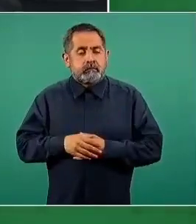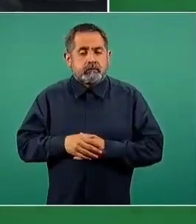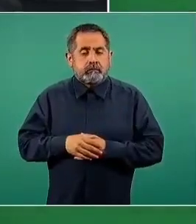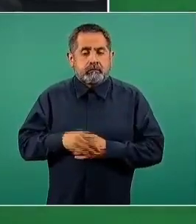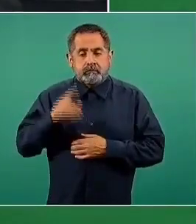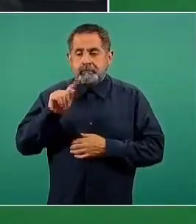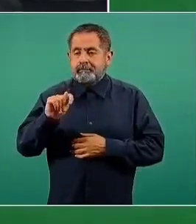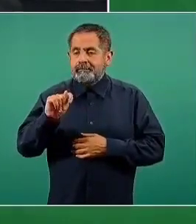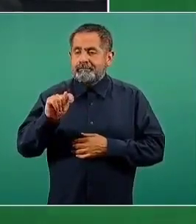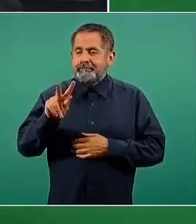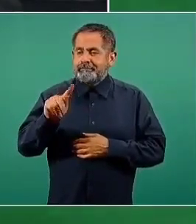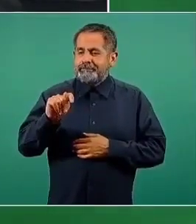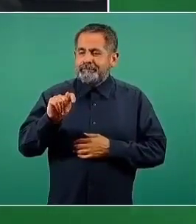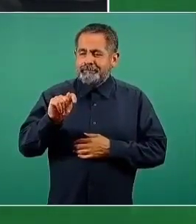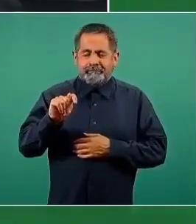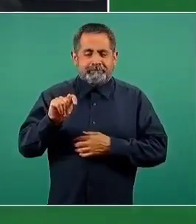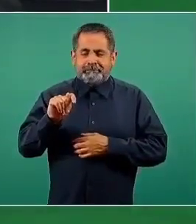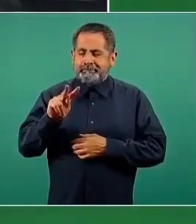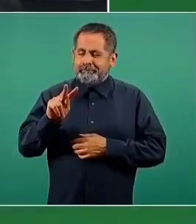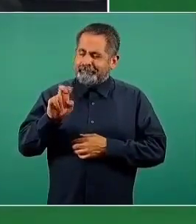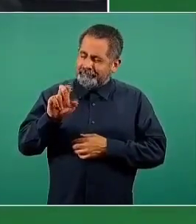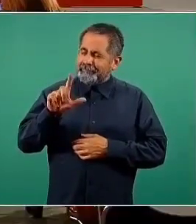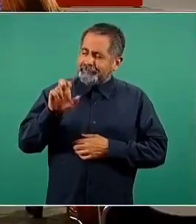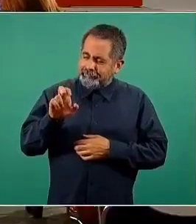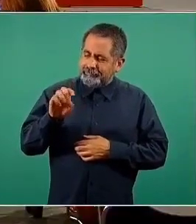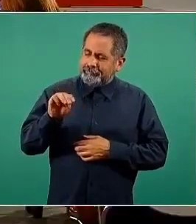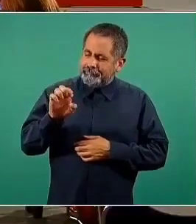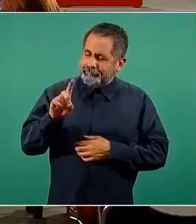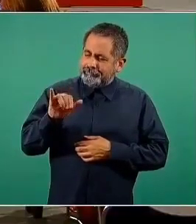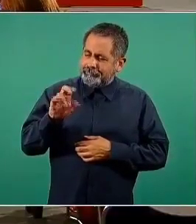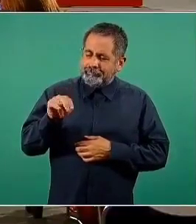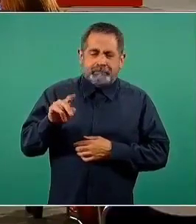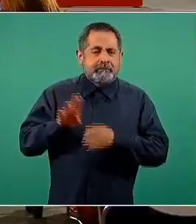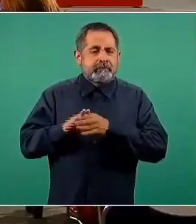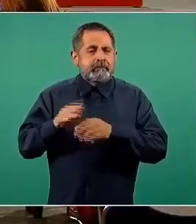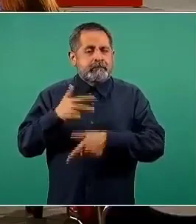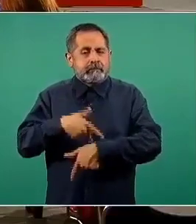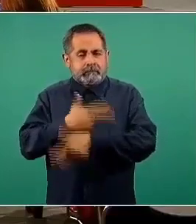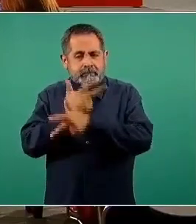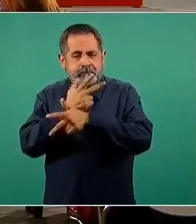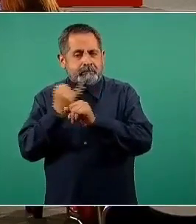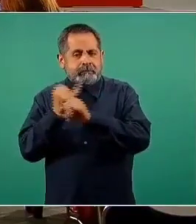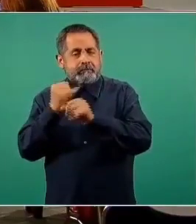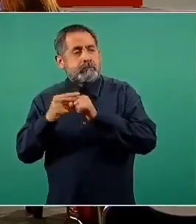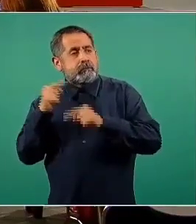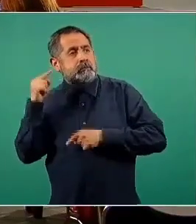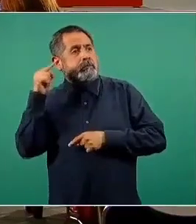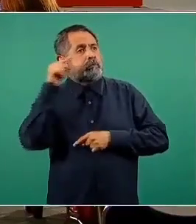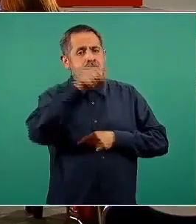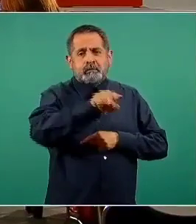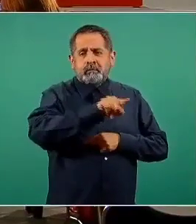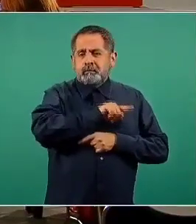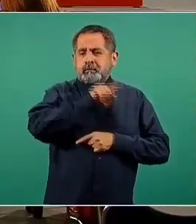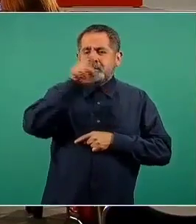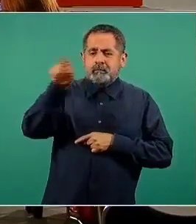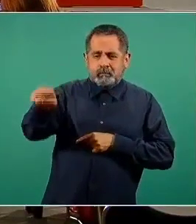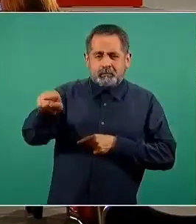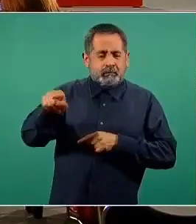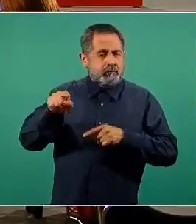la telemedicina. Siendo un país tan heterogéneo, con una distancia tan